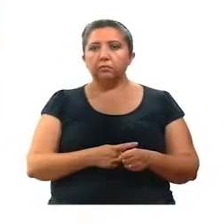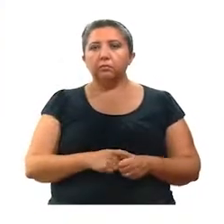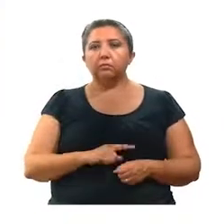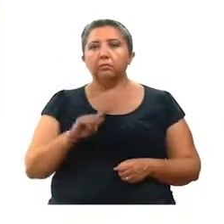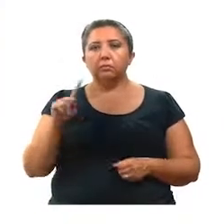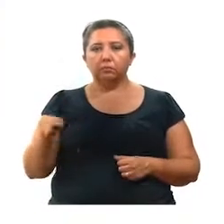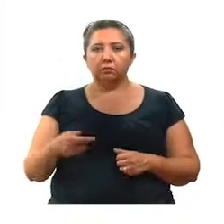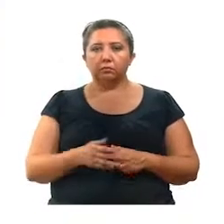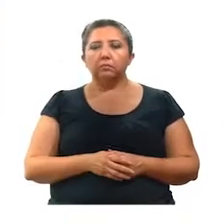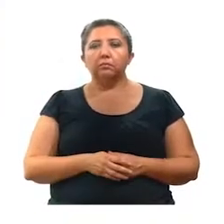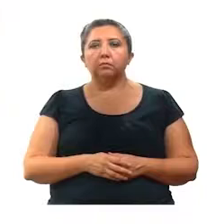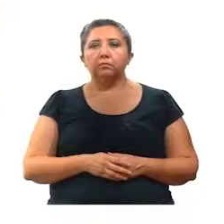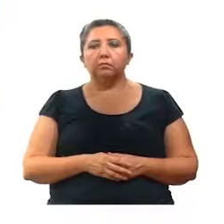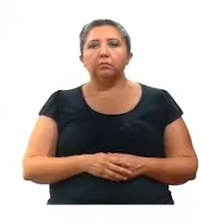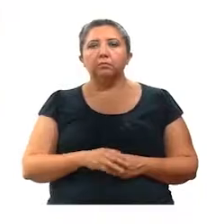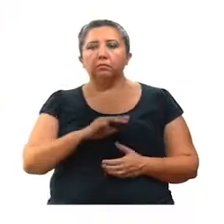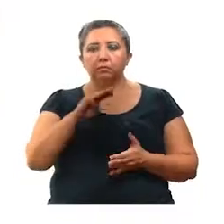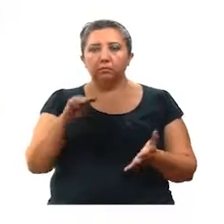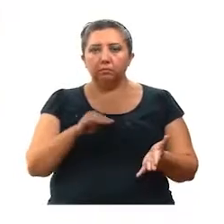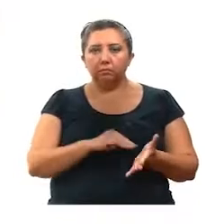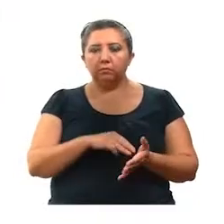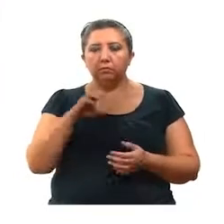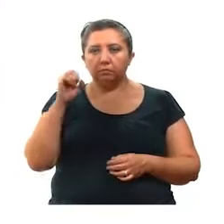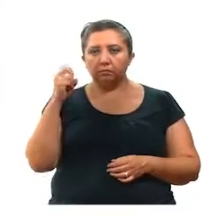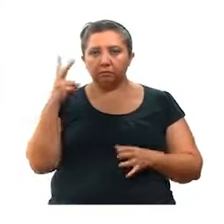personas contagiadas son Mérida,